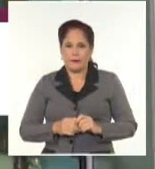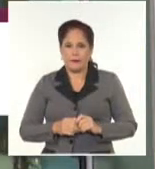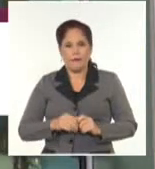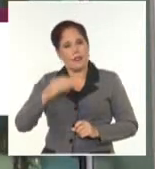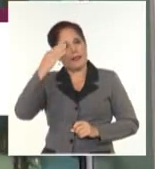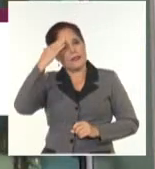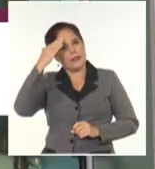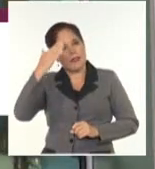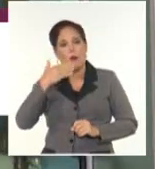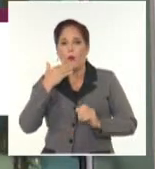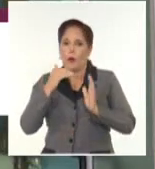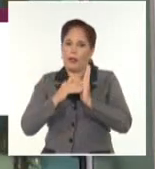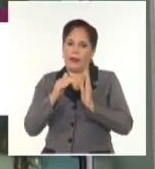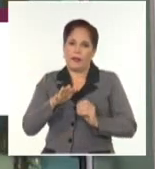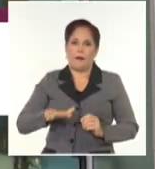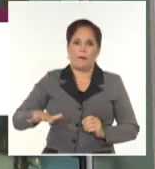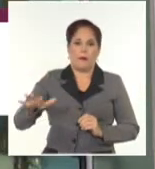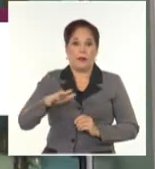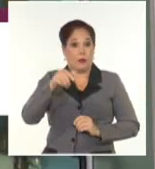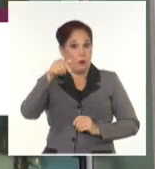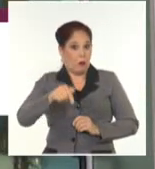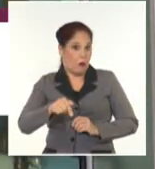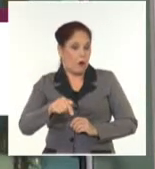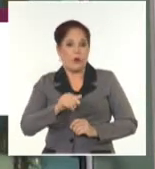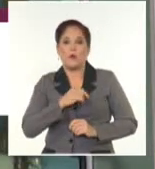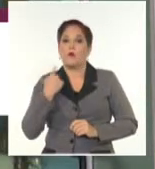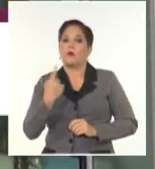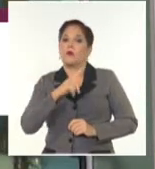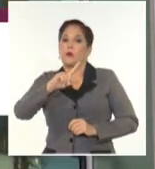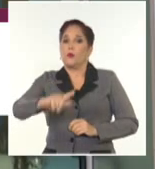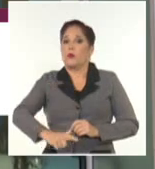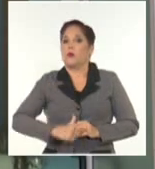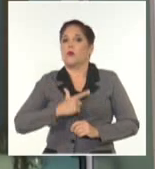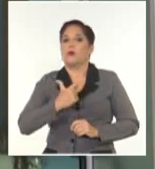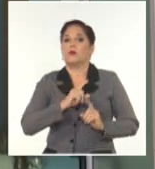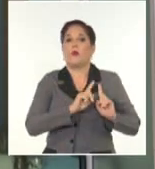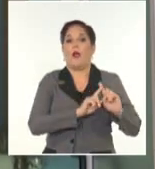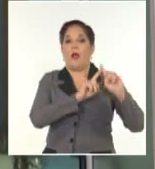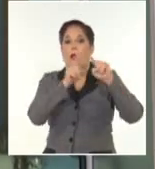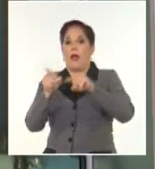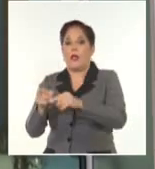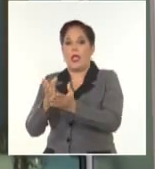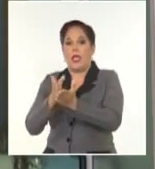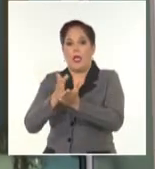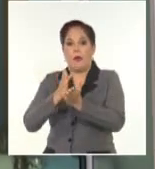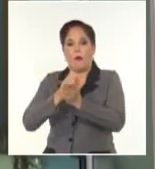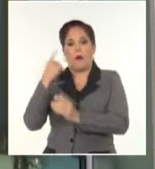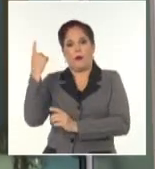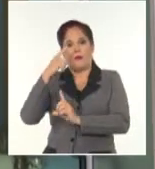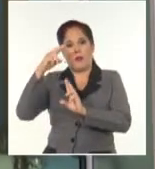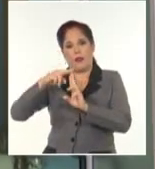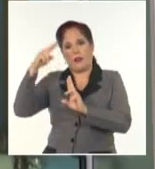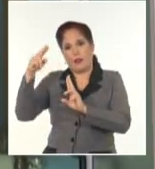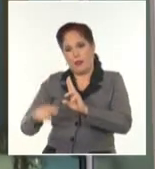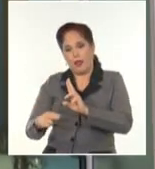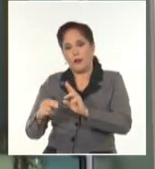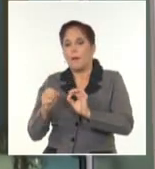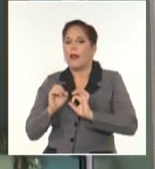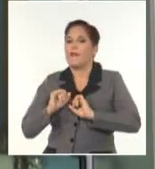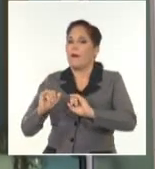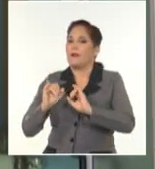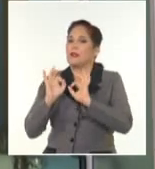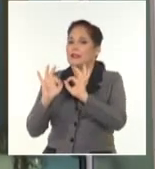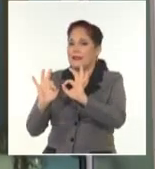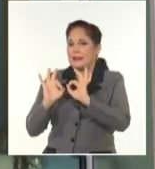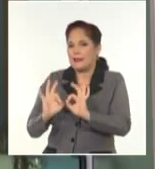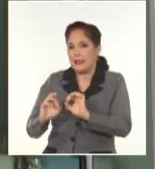Saludos, muy buenas tardes. Hoy nuestro segmento cultural se ha trasladado a la Escuela Nacional de Teatro para ofrecerle detalles de lo que